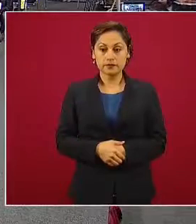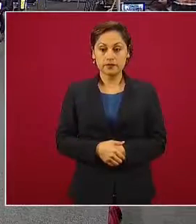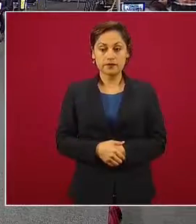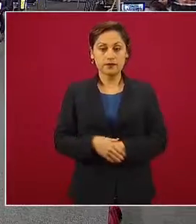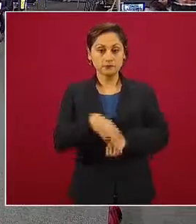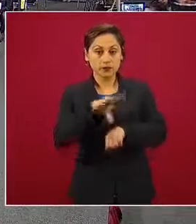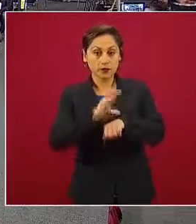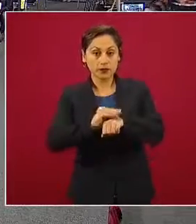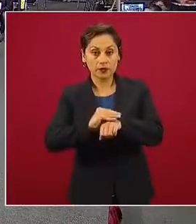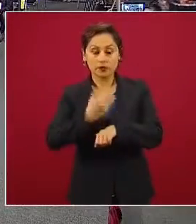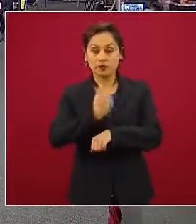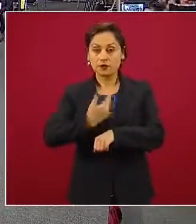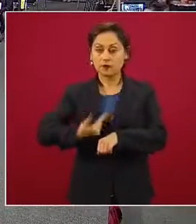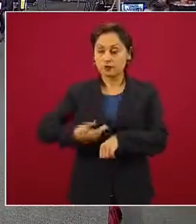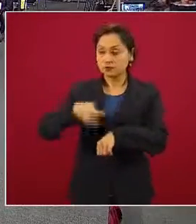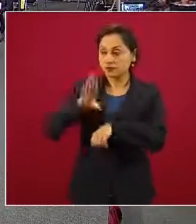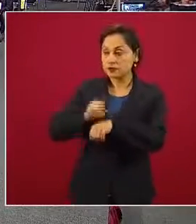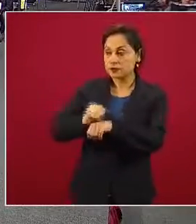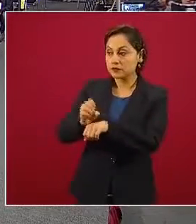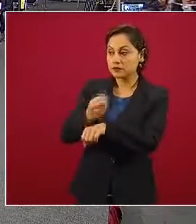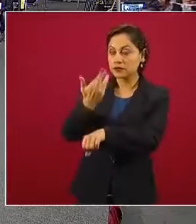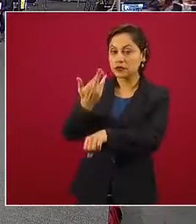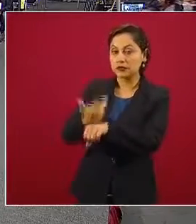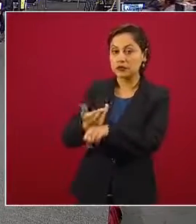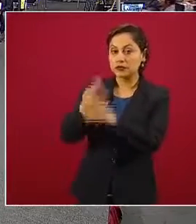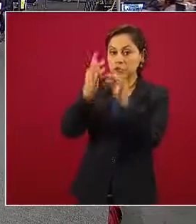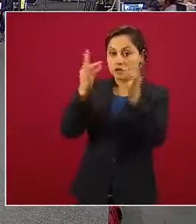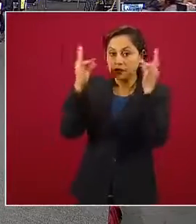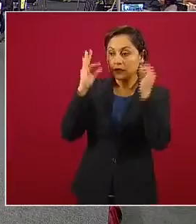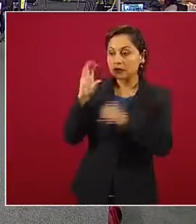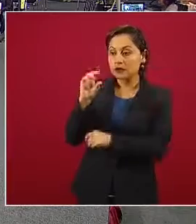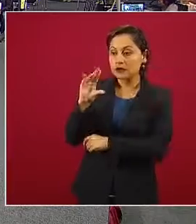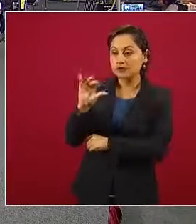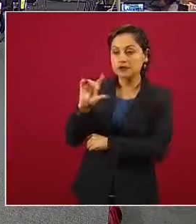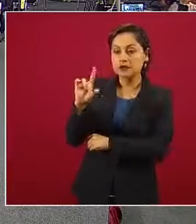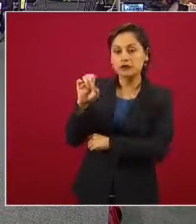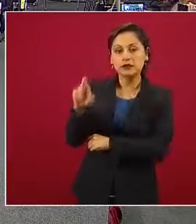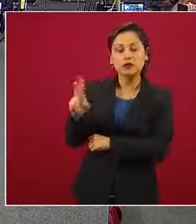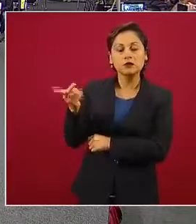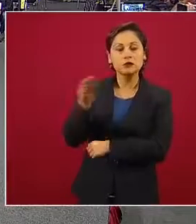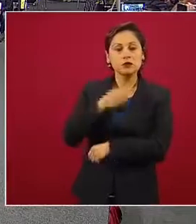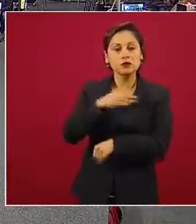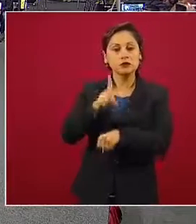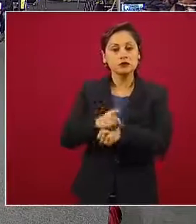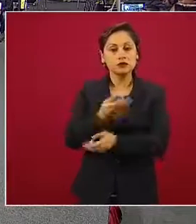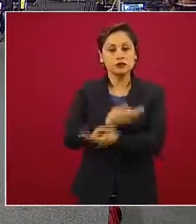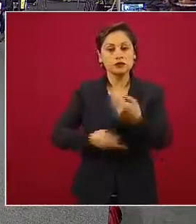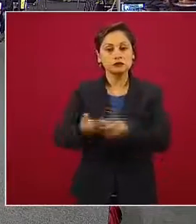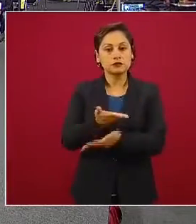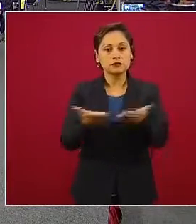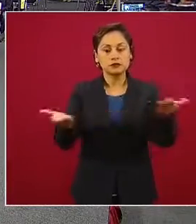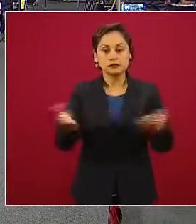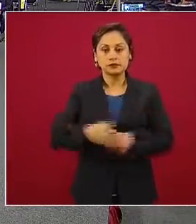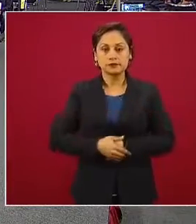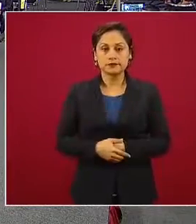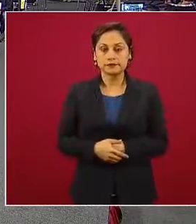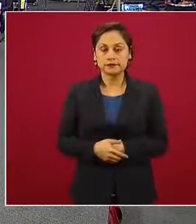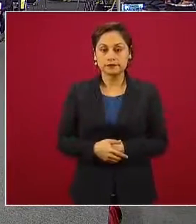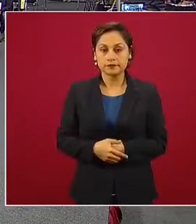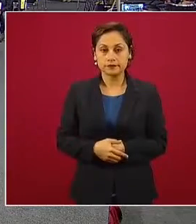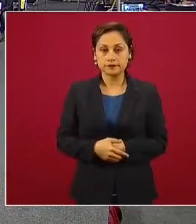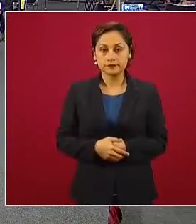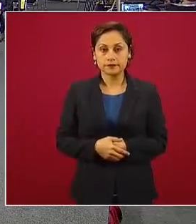Con su permiso, presidente, secretario, canciller, muy buenos días. Buenos días tengan todas y todos ustedes. Como ya